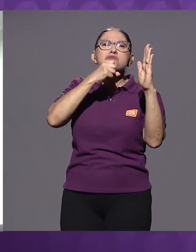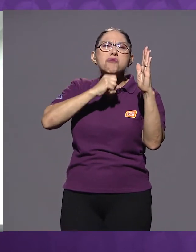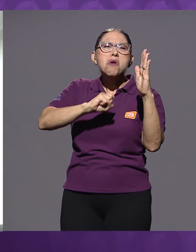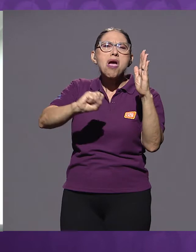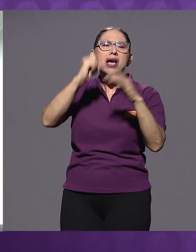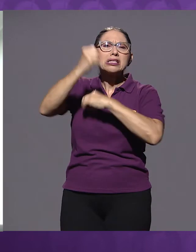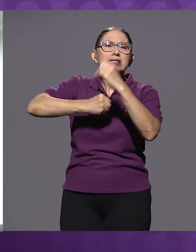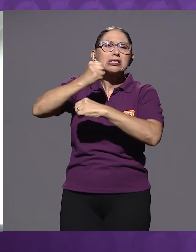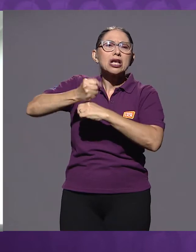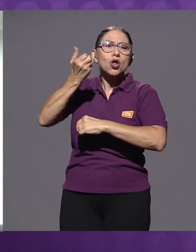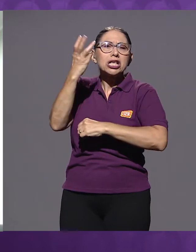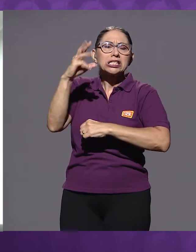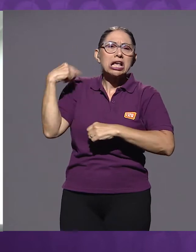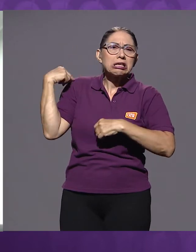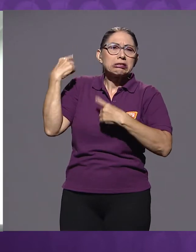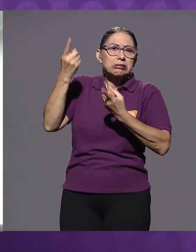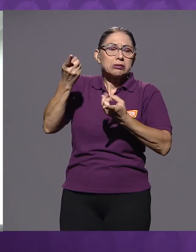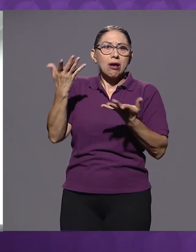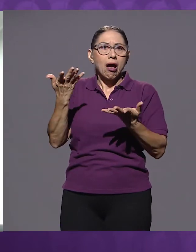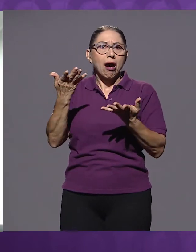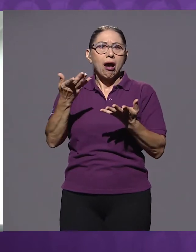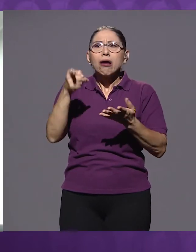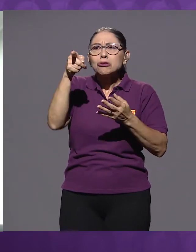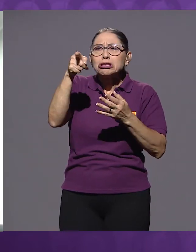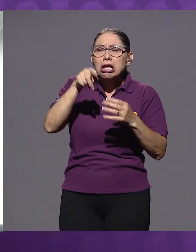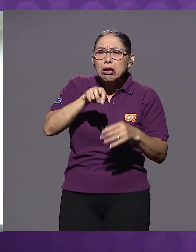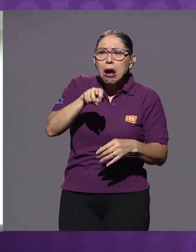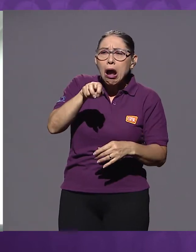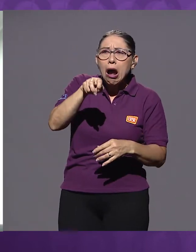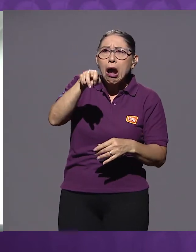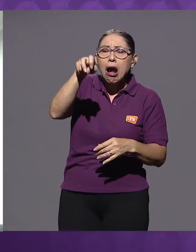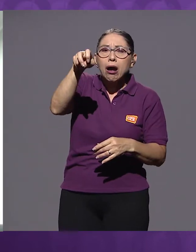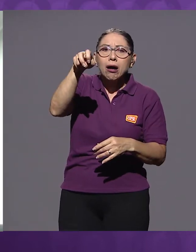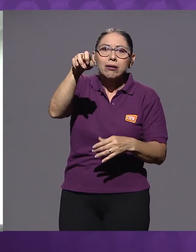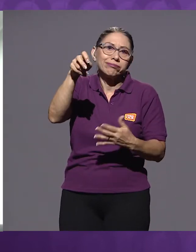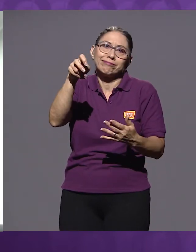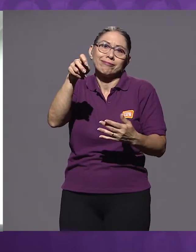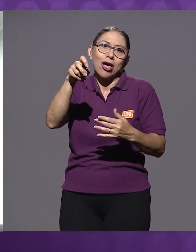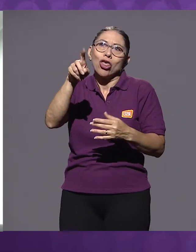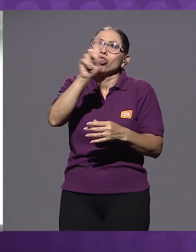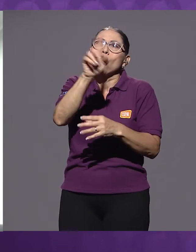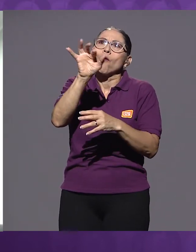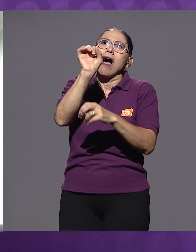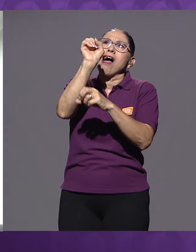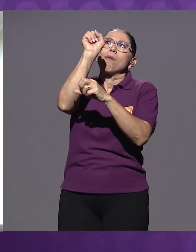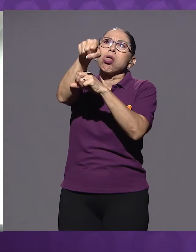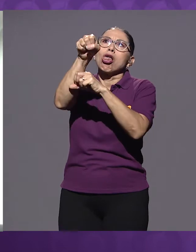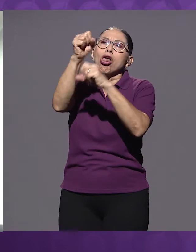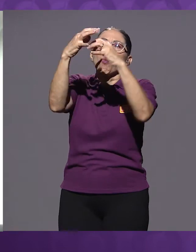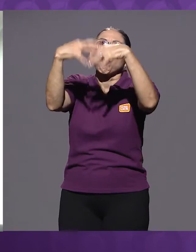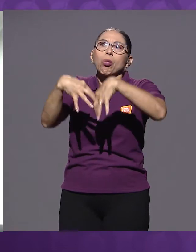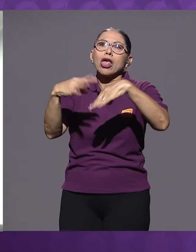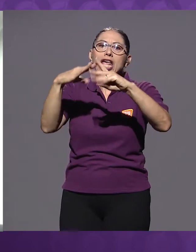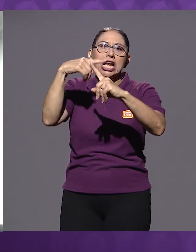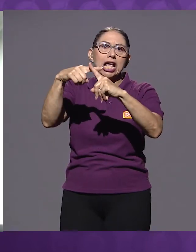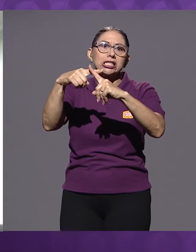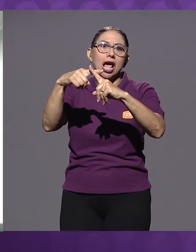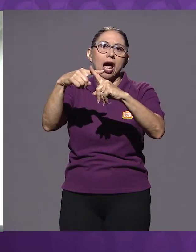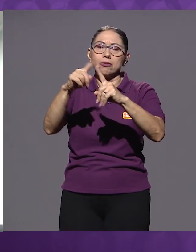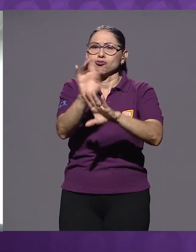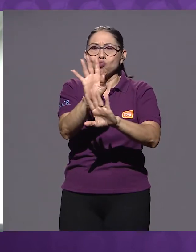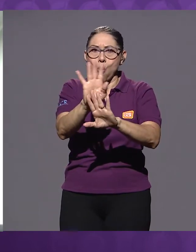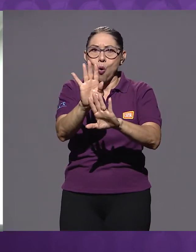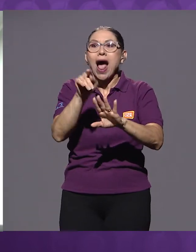XVI, pues no van a coger un bulldozer y derribar la iglesia y hacer una nueva, sino que van a hacer